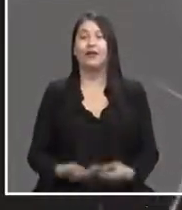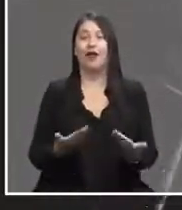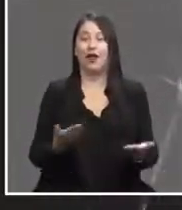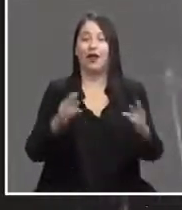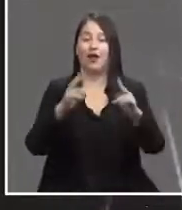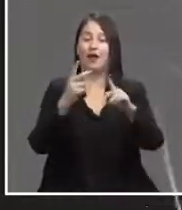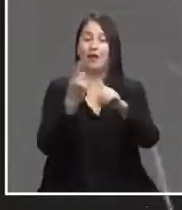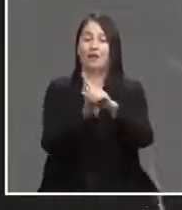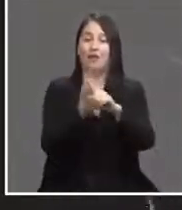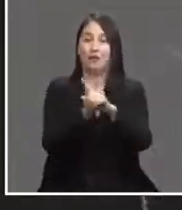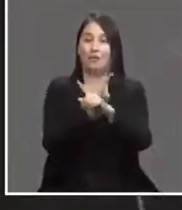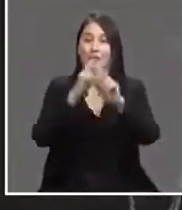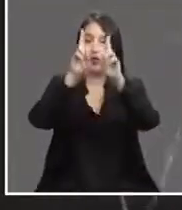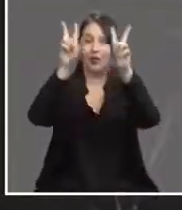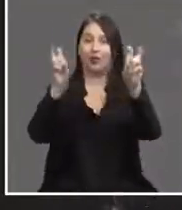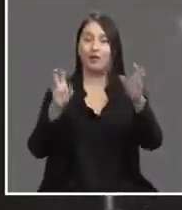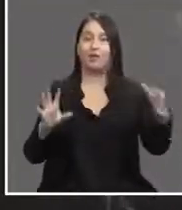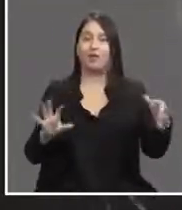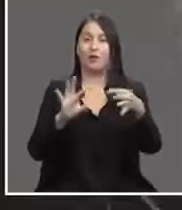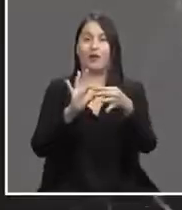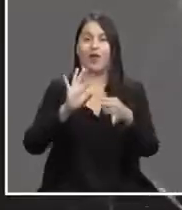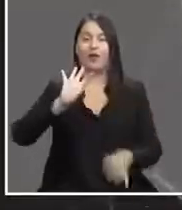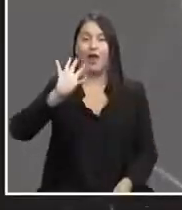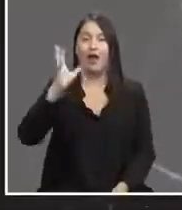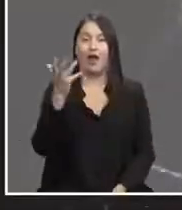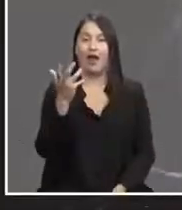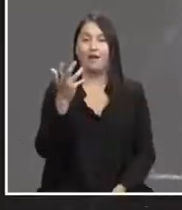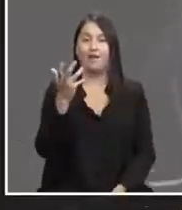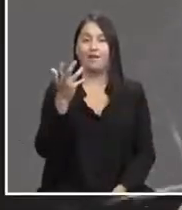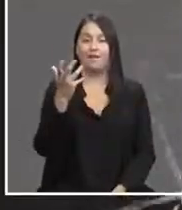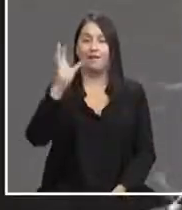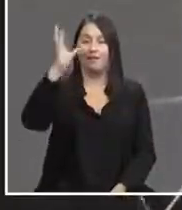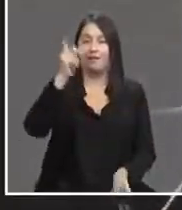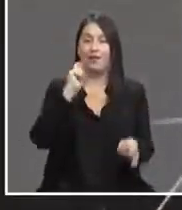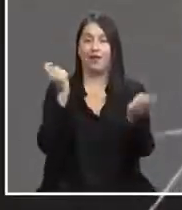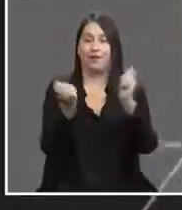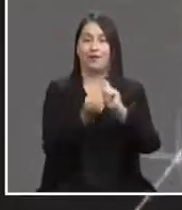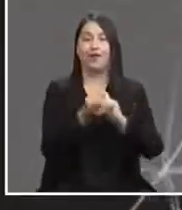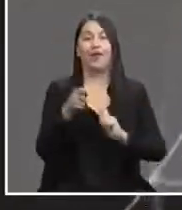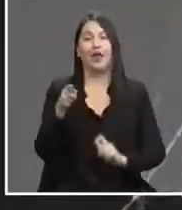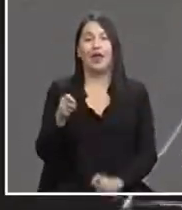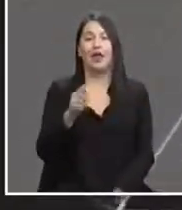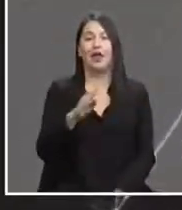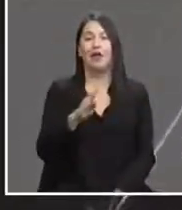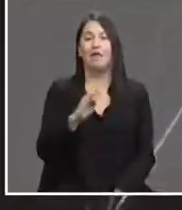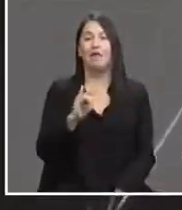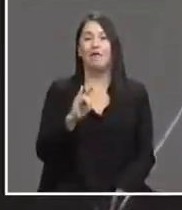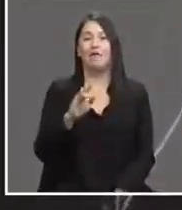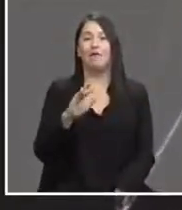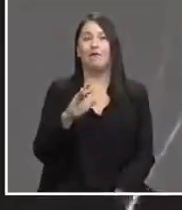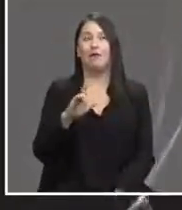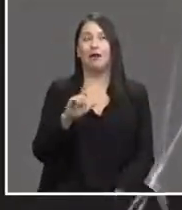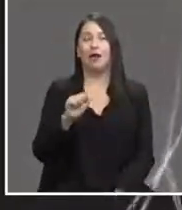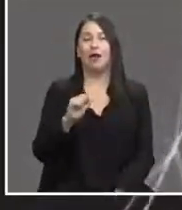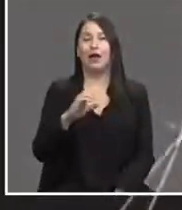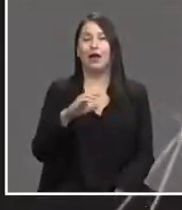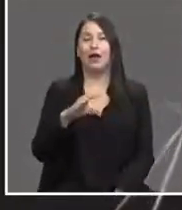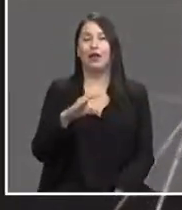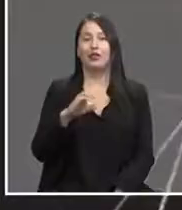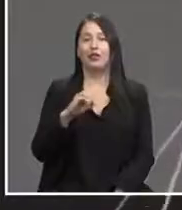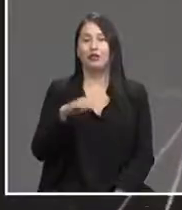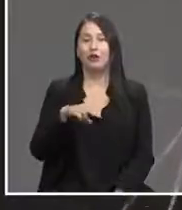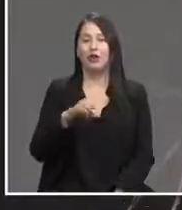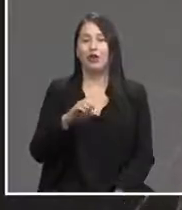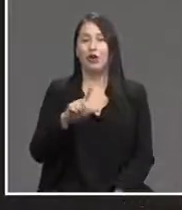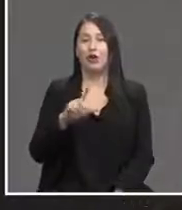está muy vinculado con el cambio climático. Él es vulcanólogo chileno, uno de los más reconocidos en nuestra